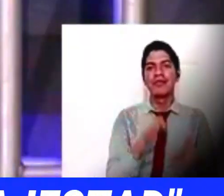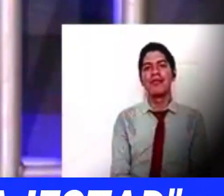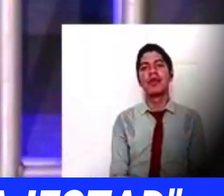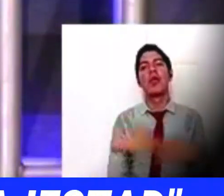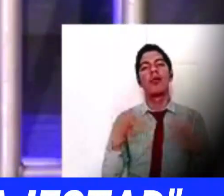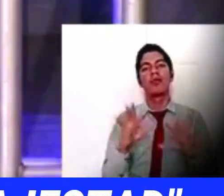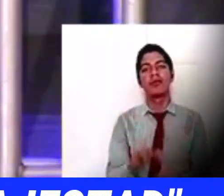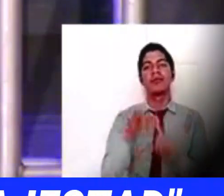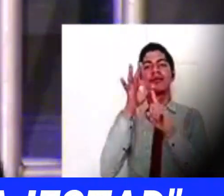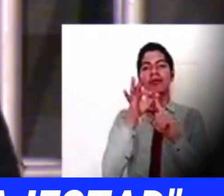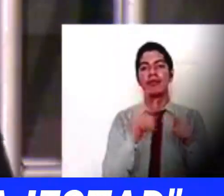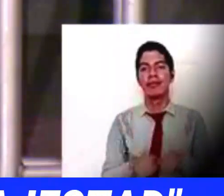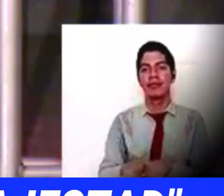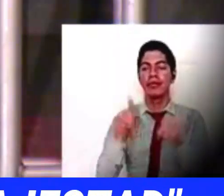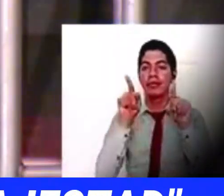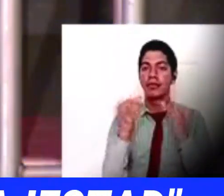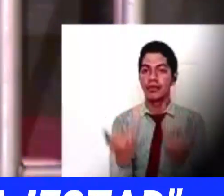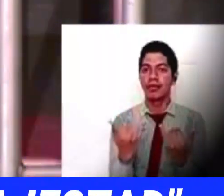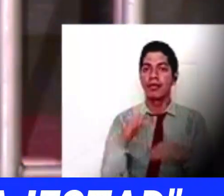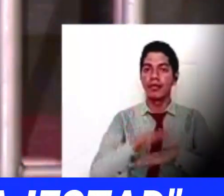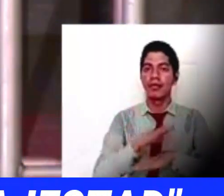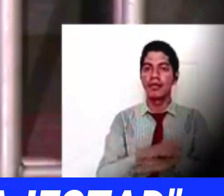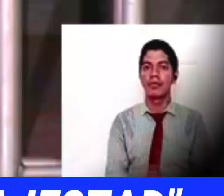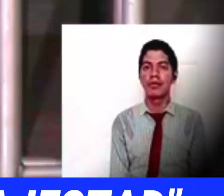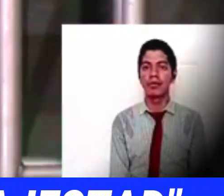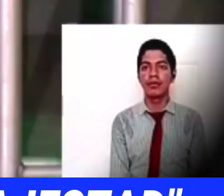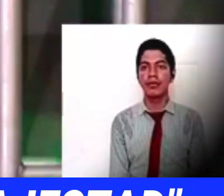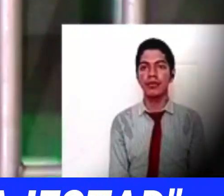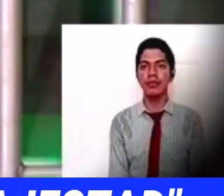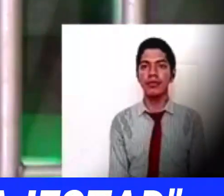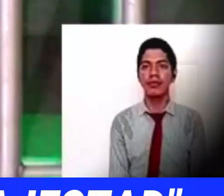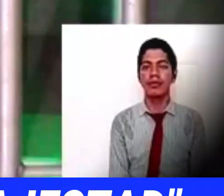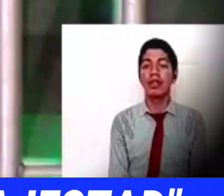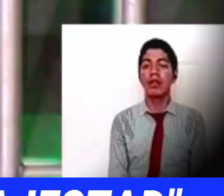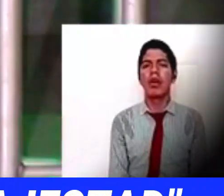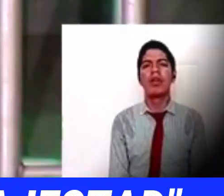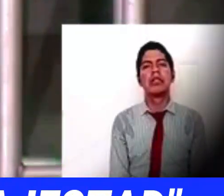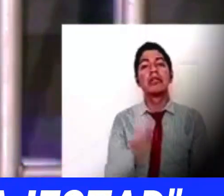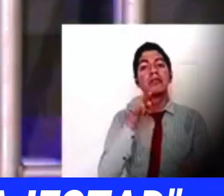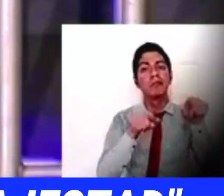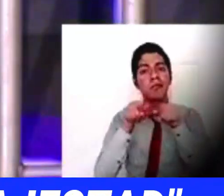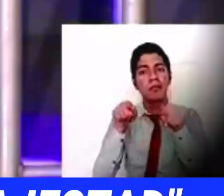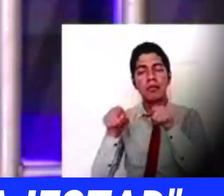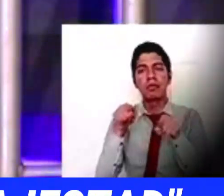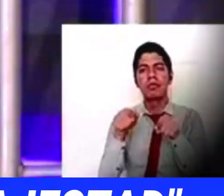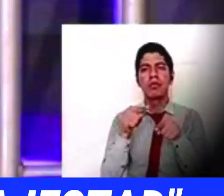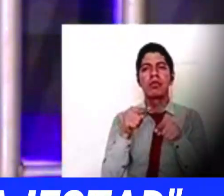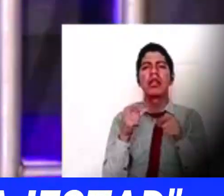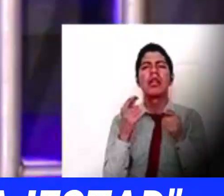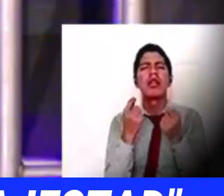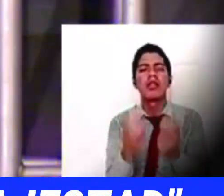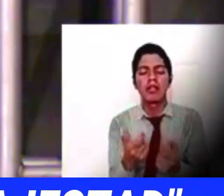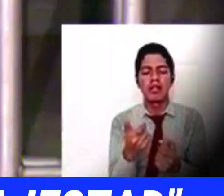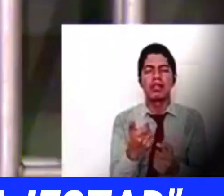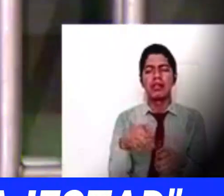Pero esta tarde muchos están a punto de renunciar, muchos están a punto de dejar de dar la pelea, que no quieren